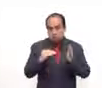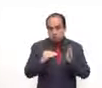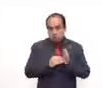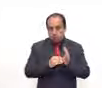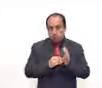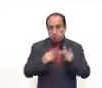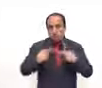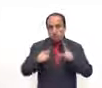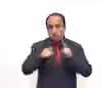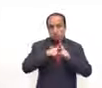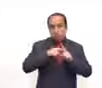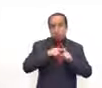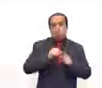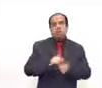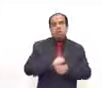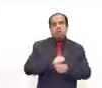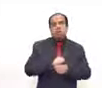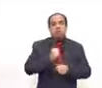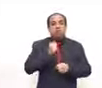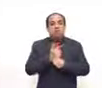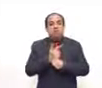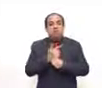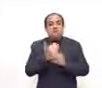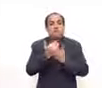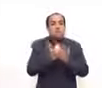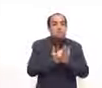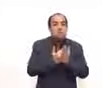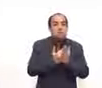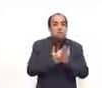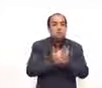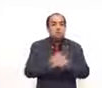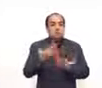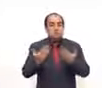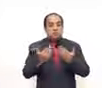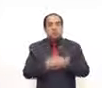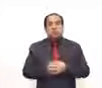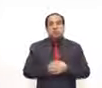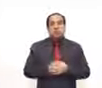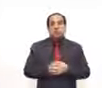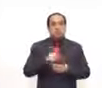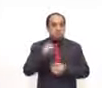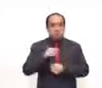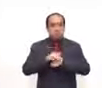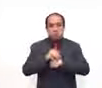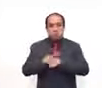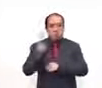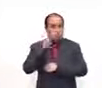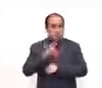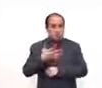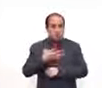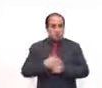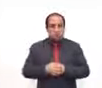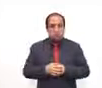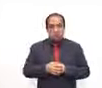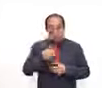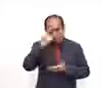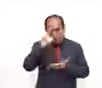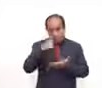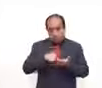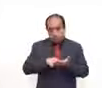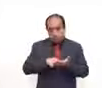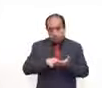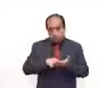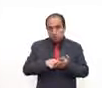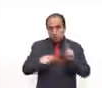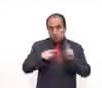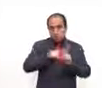2.000 positivos identificados menos comparado con lo que identificábamos hace 15 días con el mismo número de pruebas, es una noticia que creemos positiva y que habla